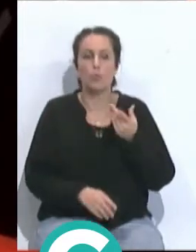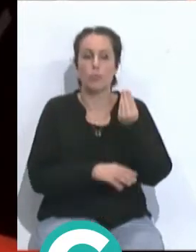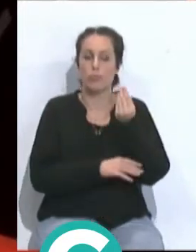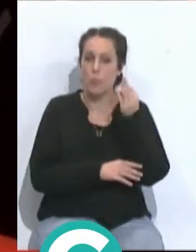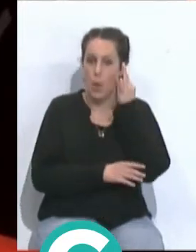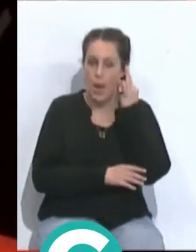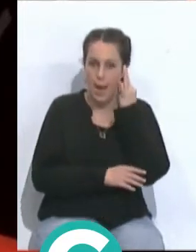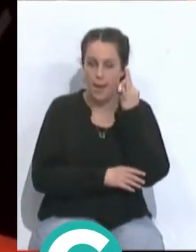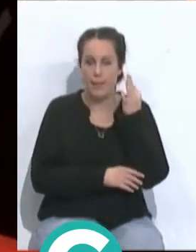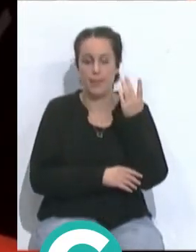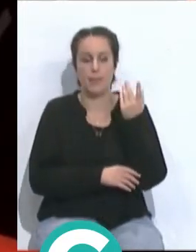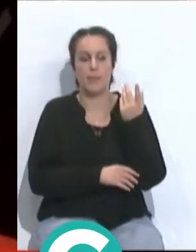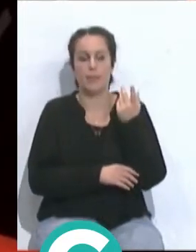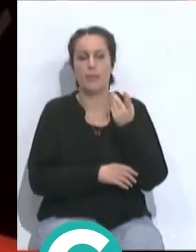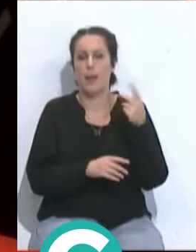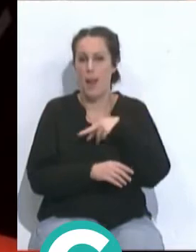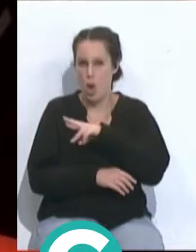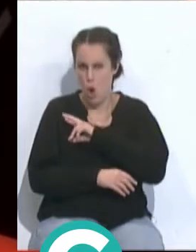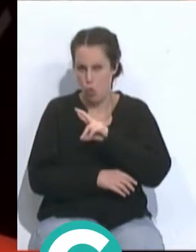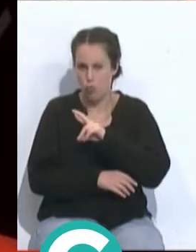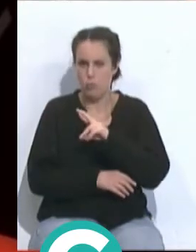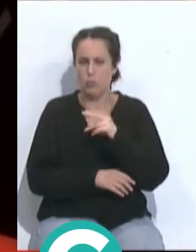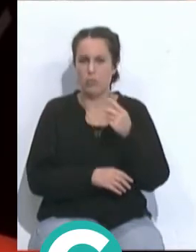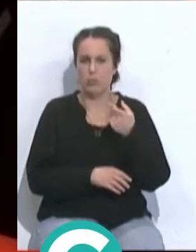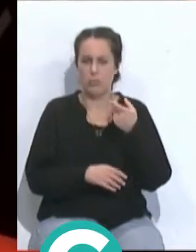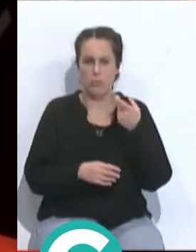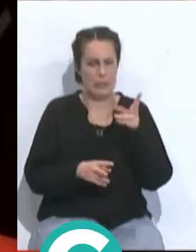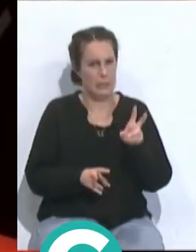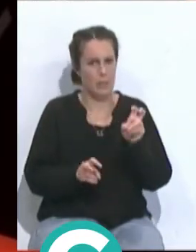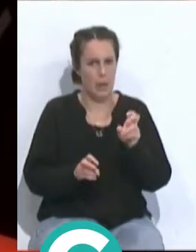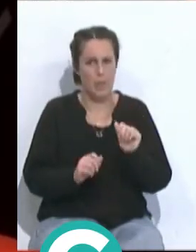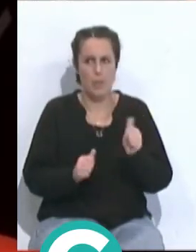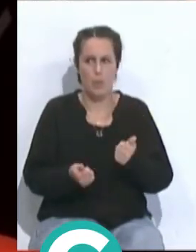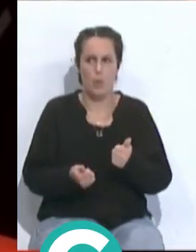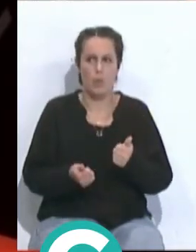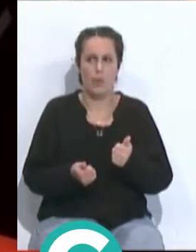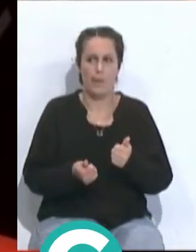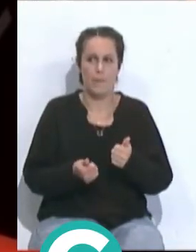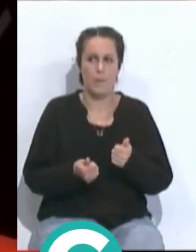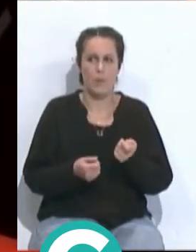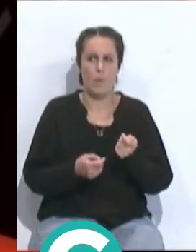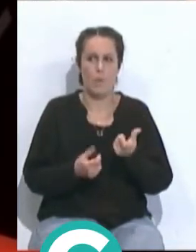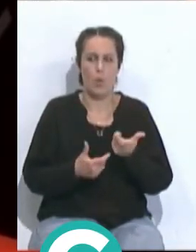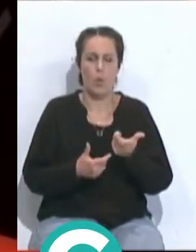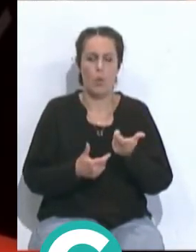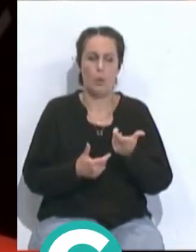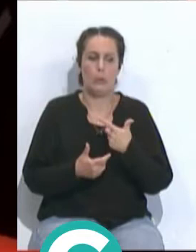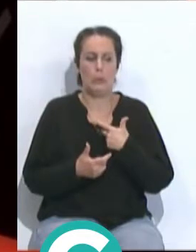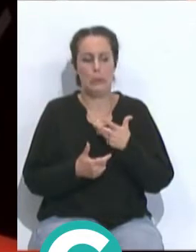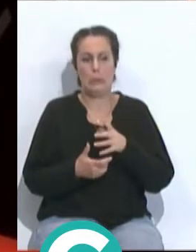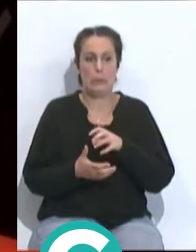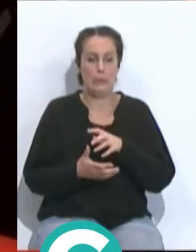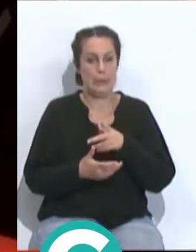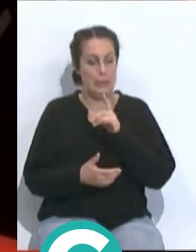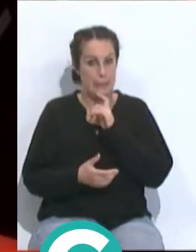de la mujer, ¿no?, la religión, ¿no?, que también es un tema que al principio era un poco controvertido, ¿no?, y